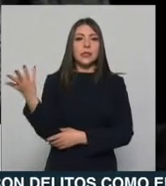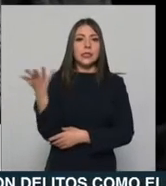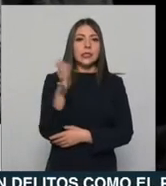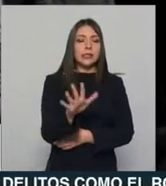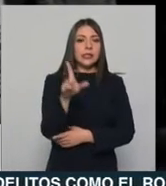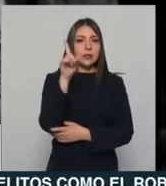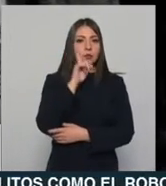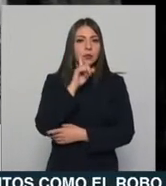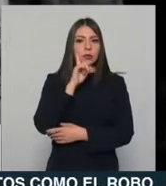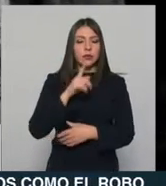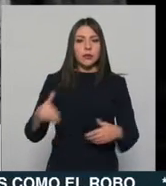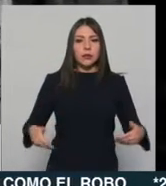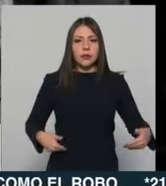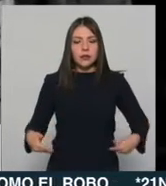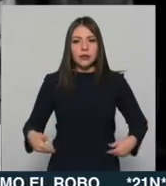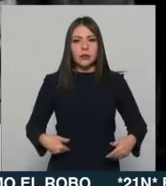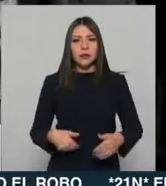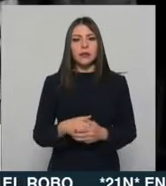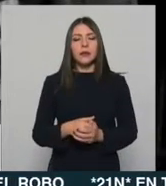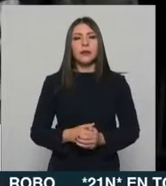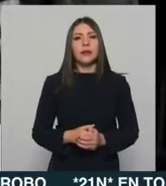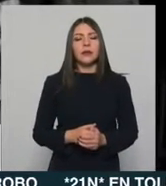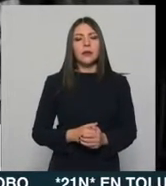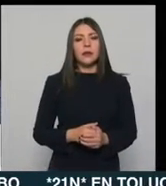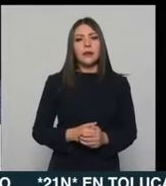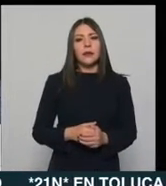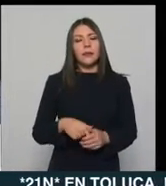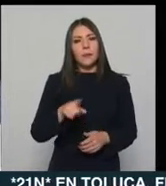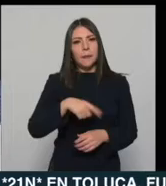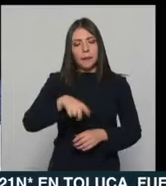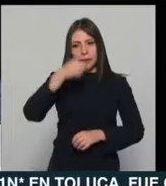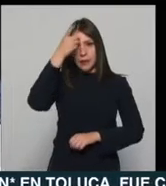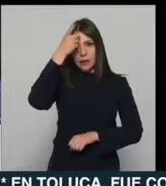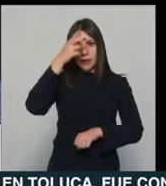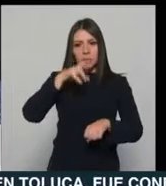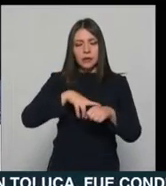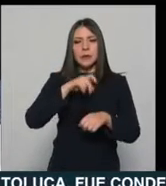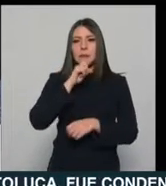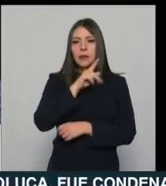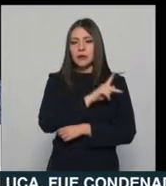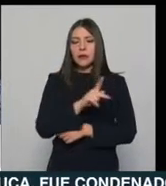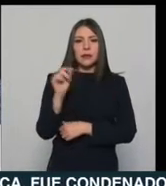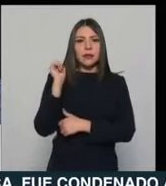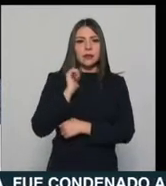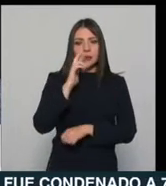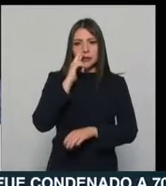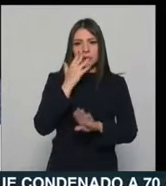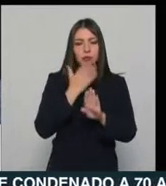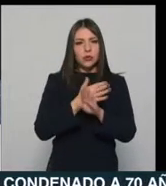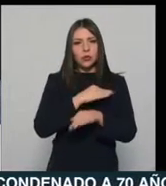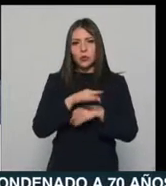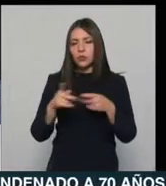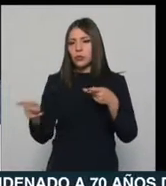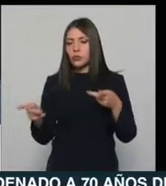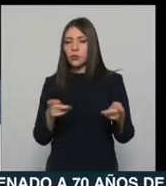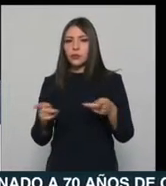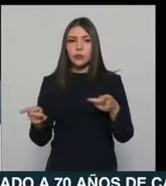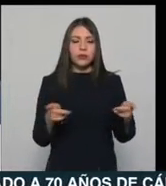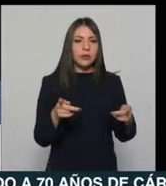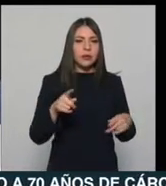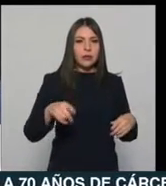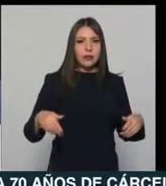dirección dirección artística y la dirección general también corren a cargo de mujeres. Pues son números